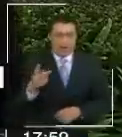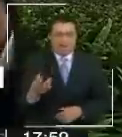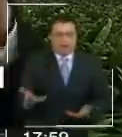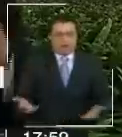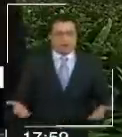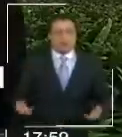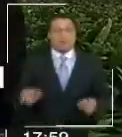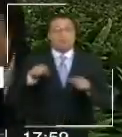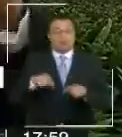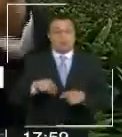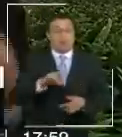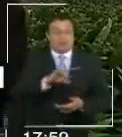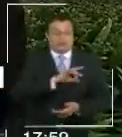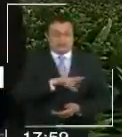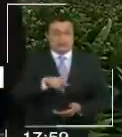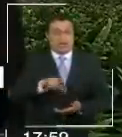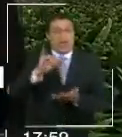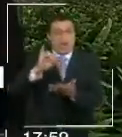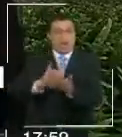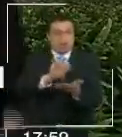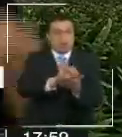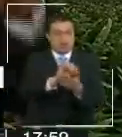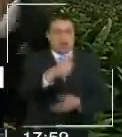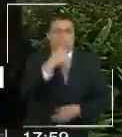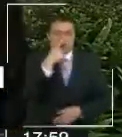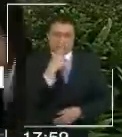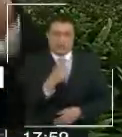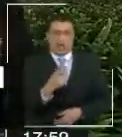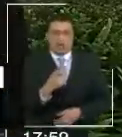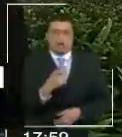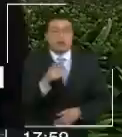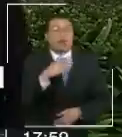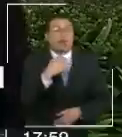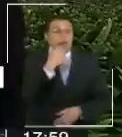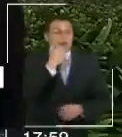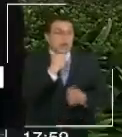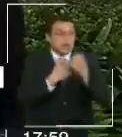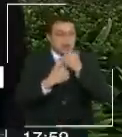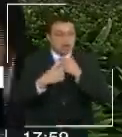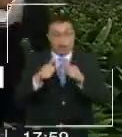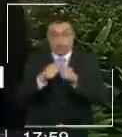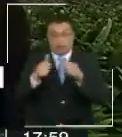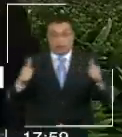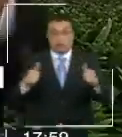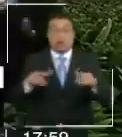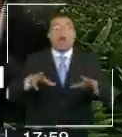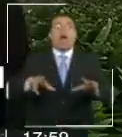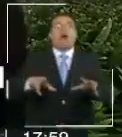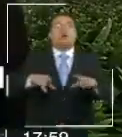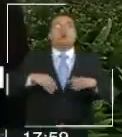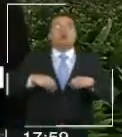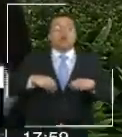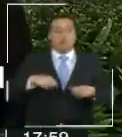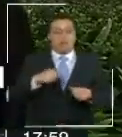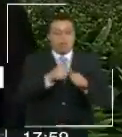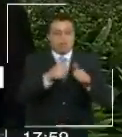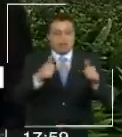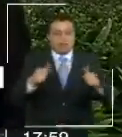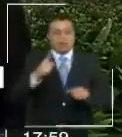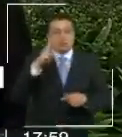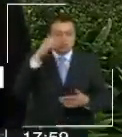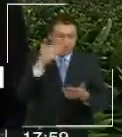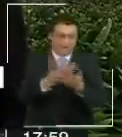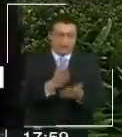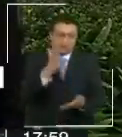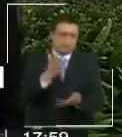país republicano con instituciones serias, los errores que cometemos los dirigentes, asumámoslos los dirigentes de una vez por